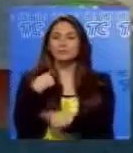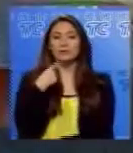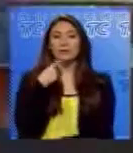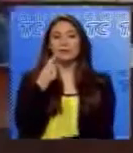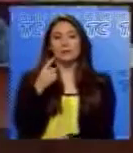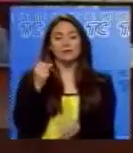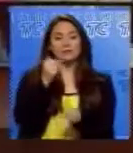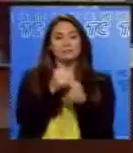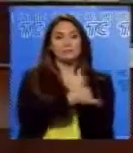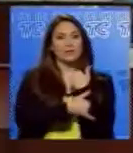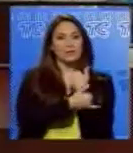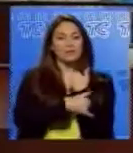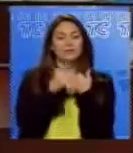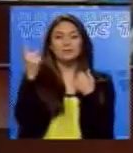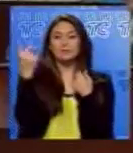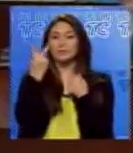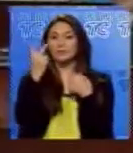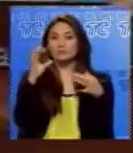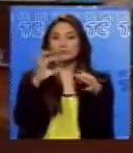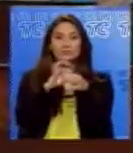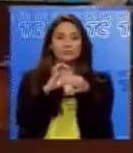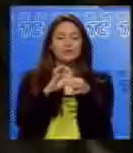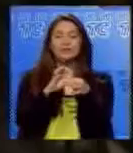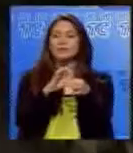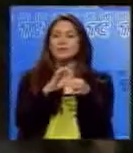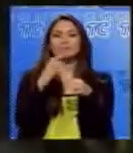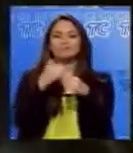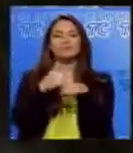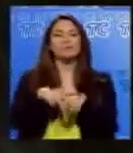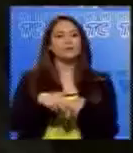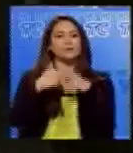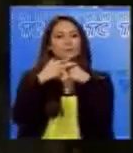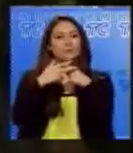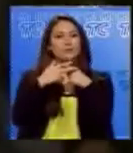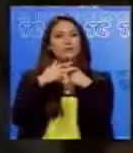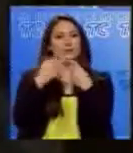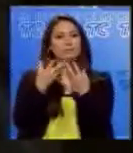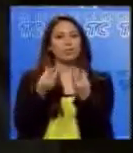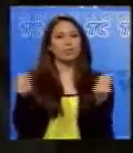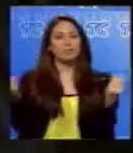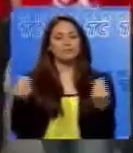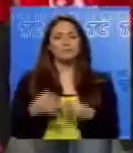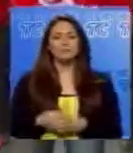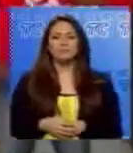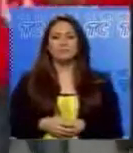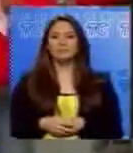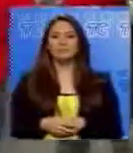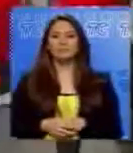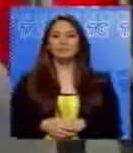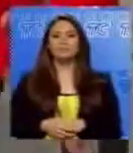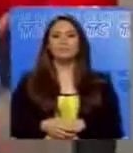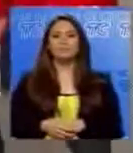entre el país del norte y la República Sudamericana comienzan a distenderse.